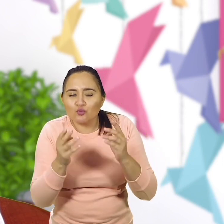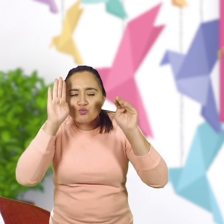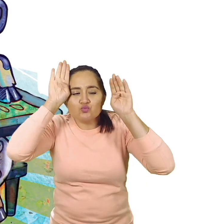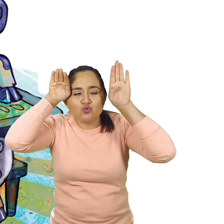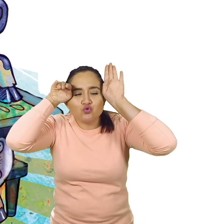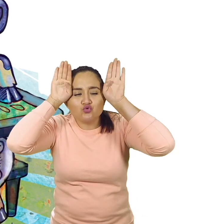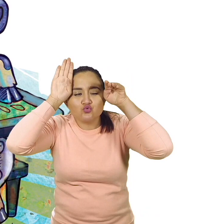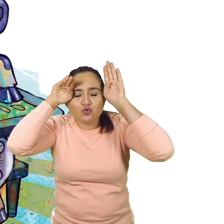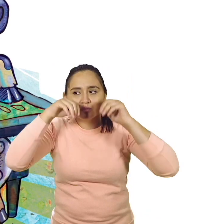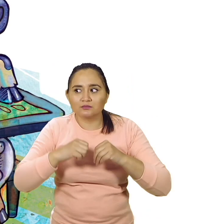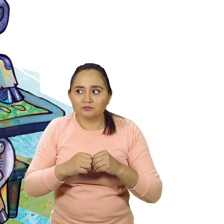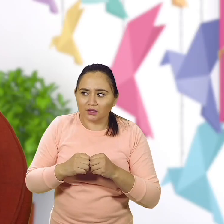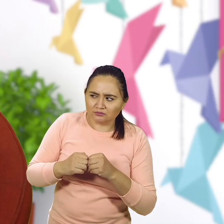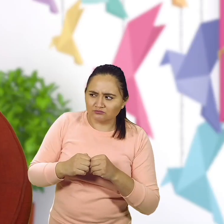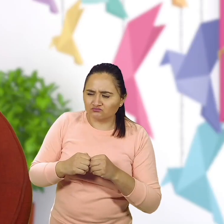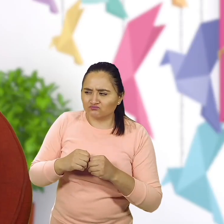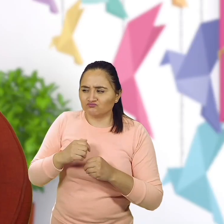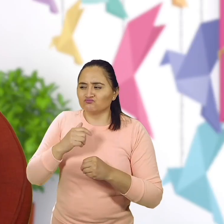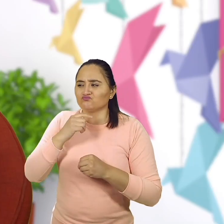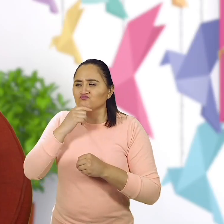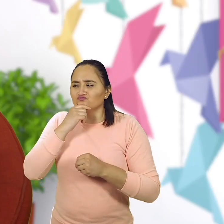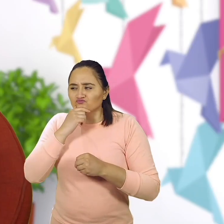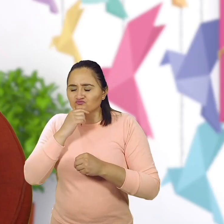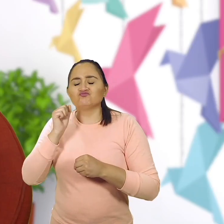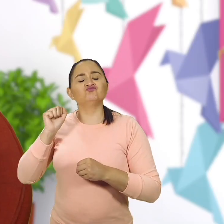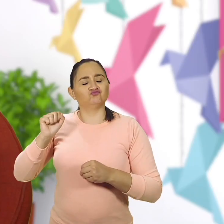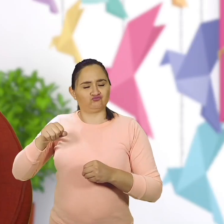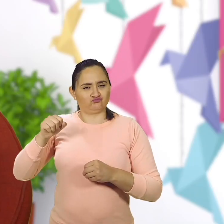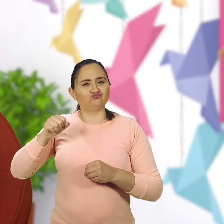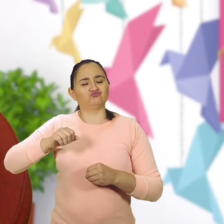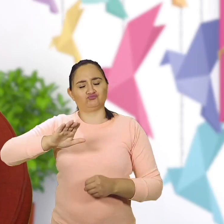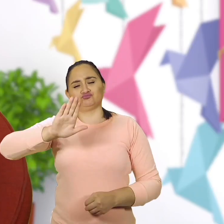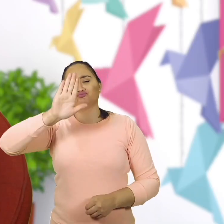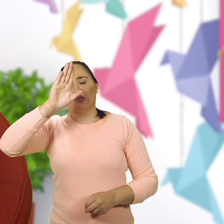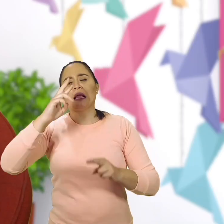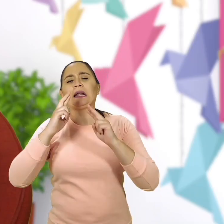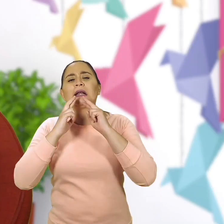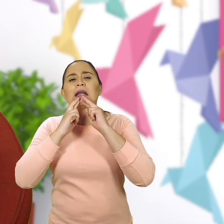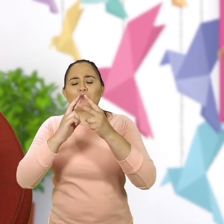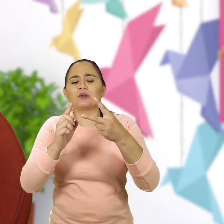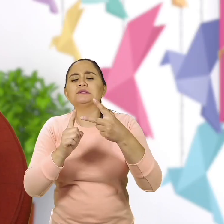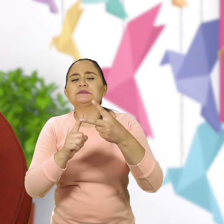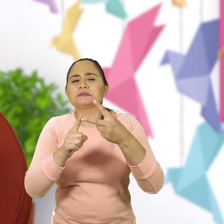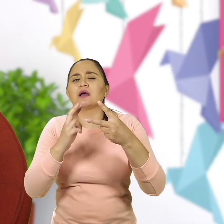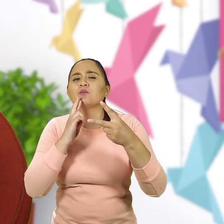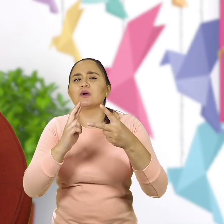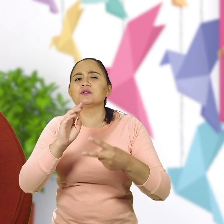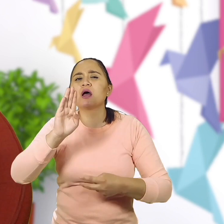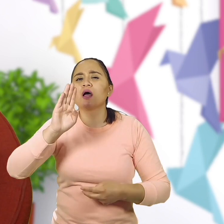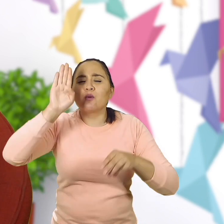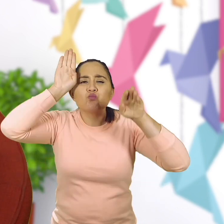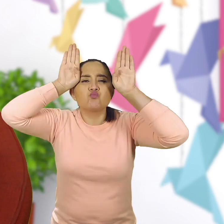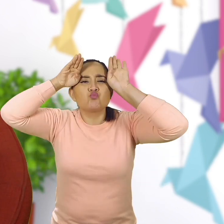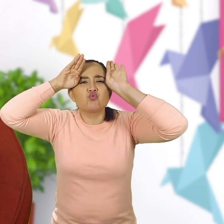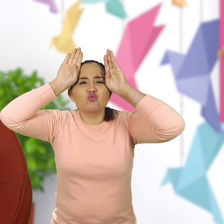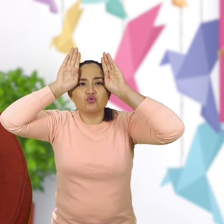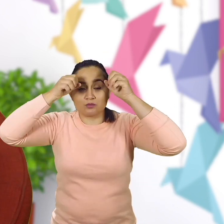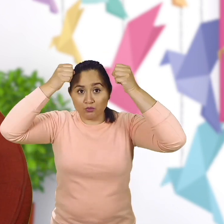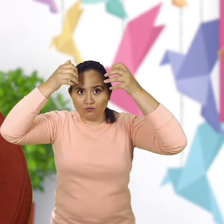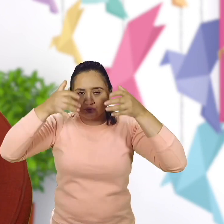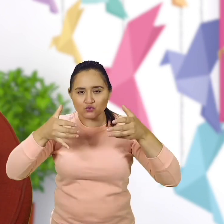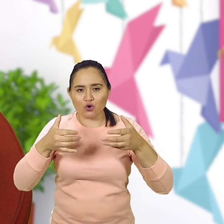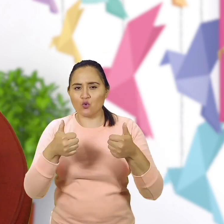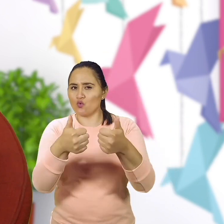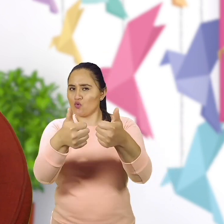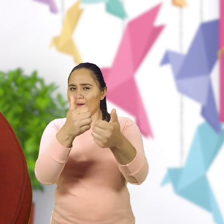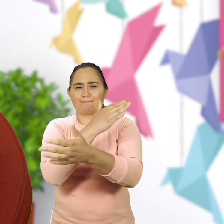tristemente. ¡En un burro! Y Miguel, con mucha más confianza que antes, repitió lo que había dicho Bruno. La